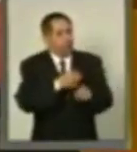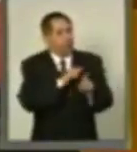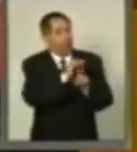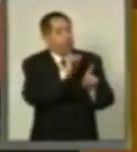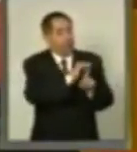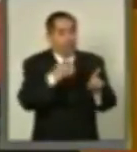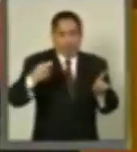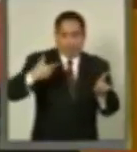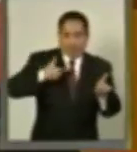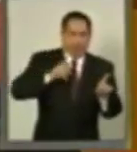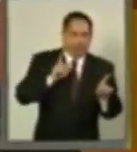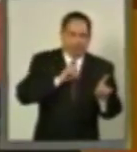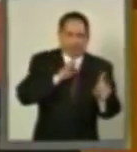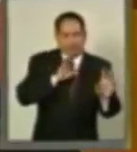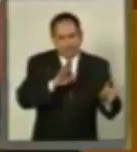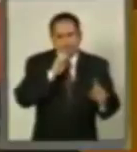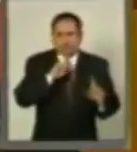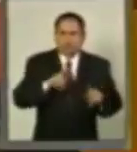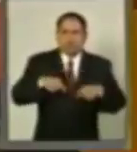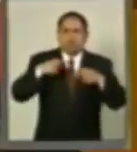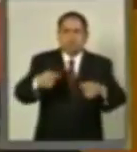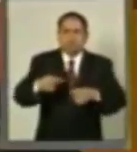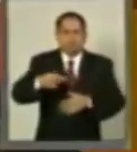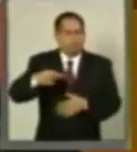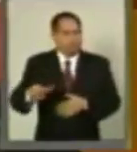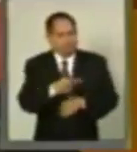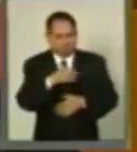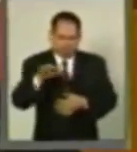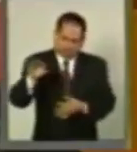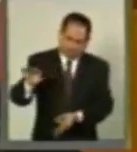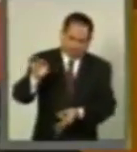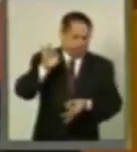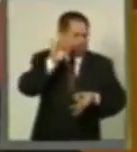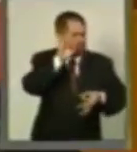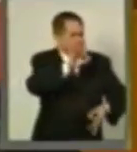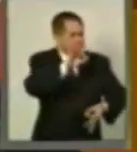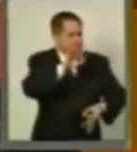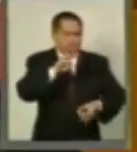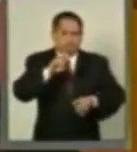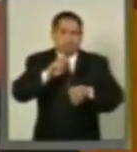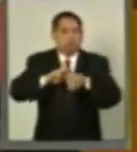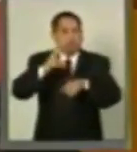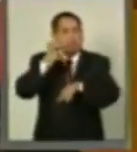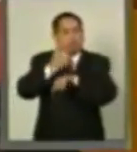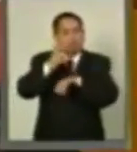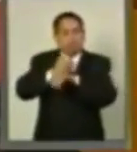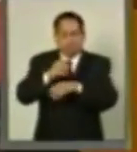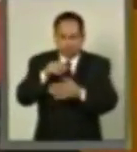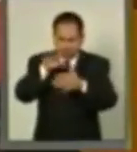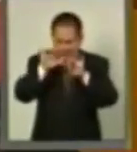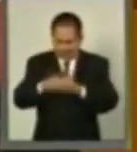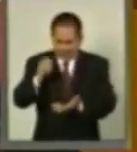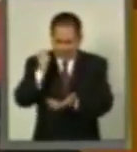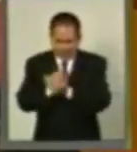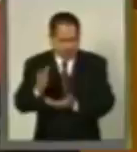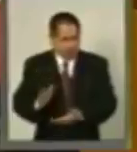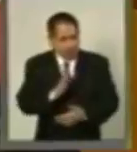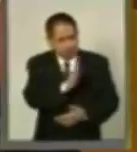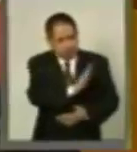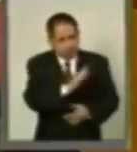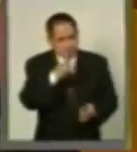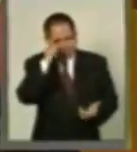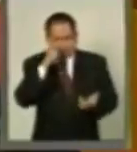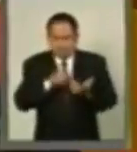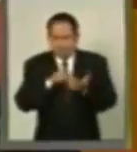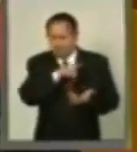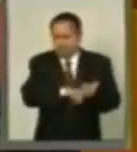dejaré que la pregunta la haga un documento del Congreso de Estados Unidos, que supongo no figura